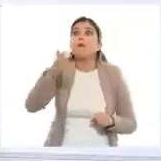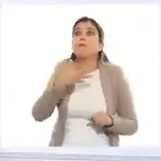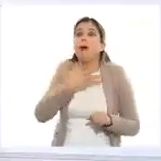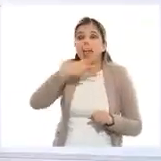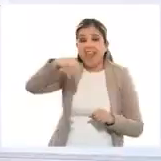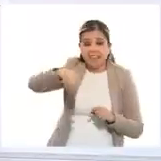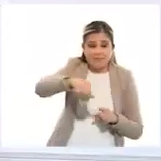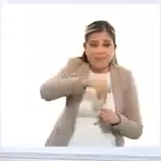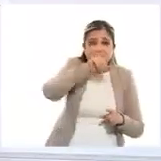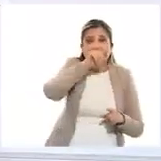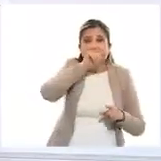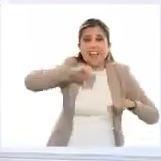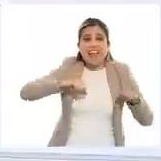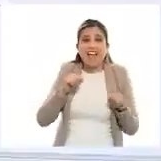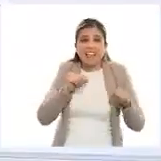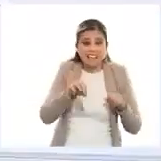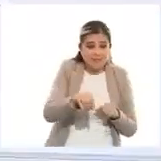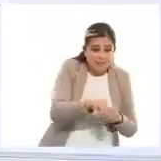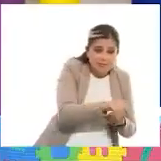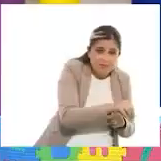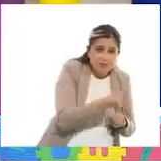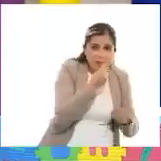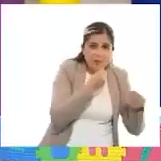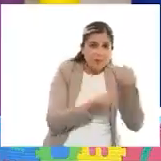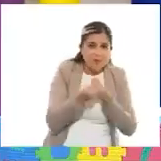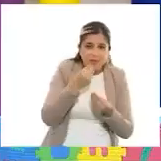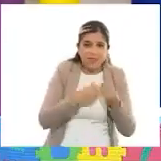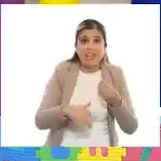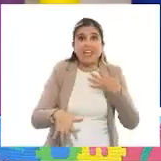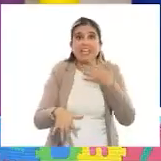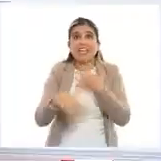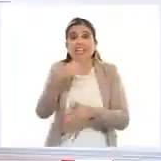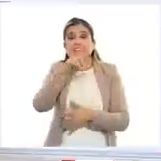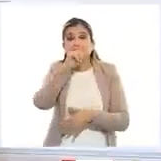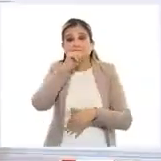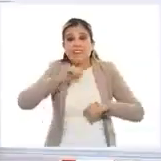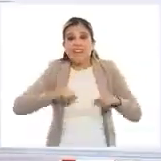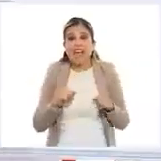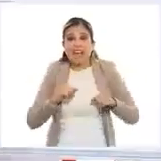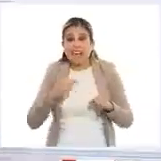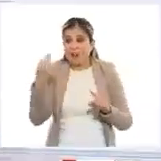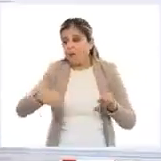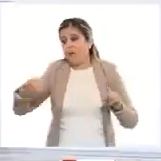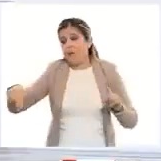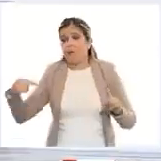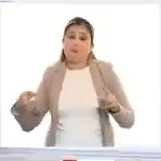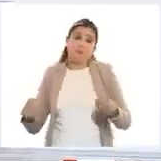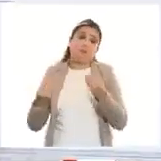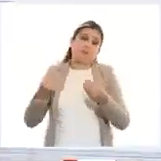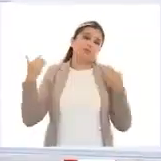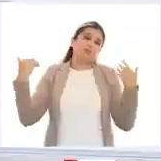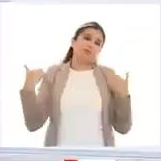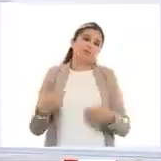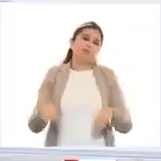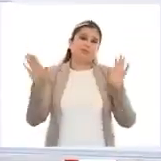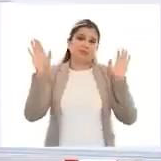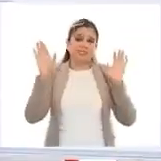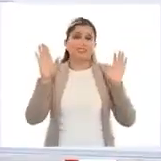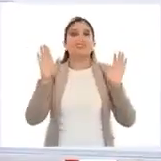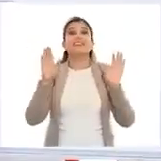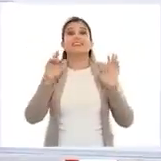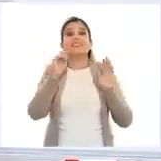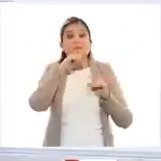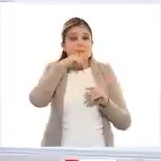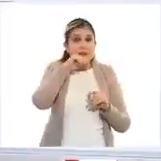de comer. Oye, ¿les pusiste nombre? Sí. ¿Cómo se llaman? Ay, son 15, maestra Lenny. Mejor luego les digo los nombres de mis 15 gallinas. Bueno. Pero el pavo y la pava se